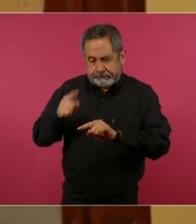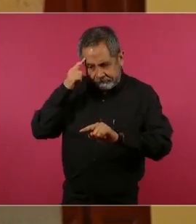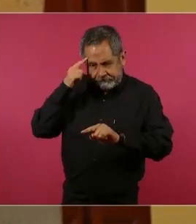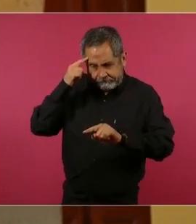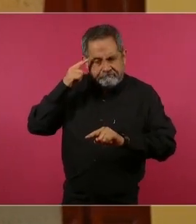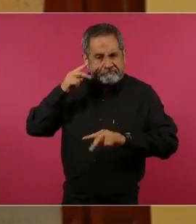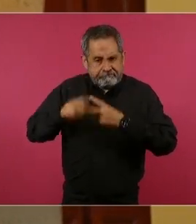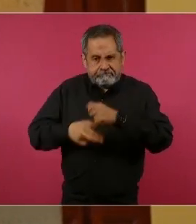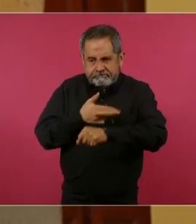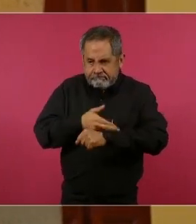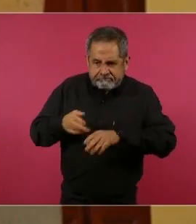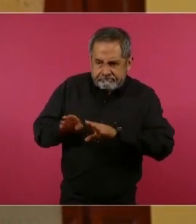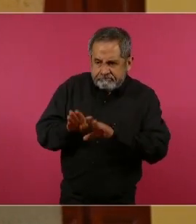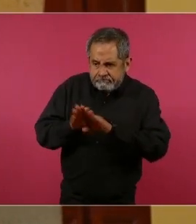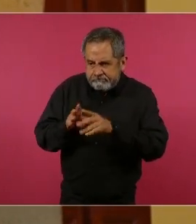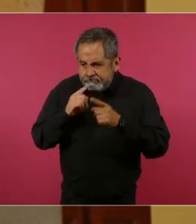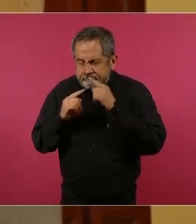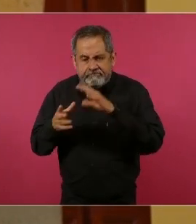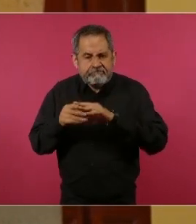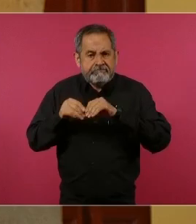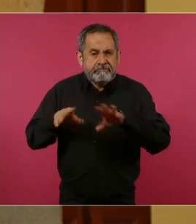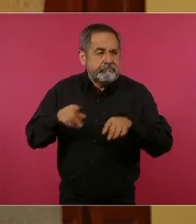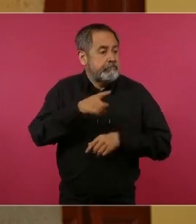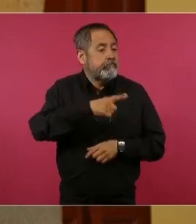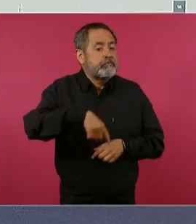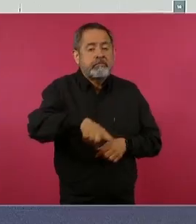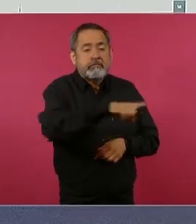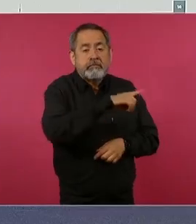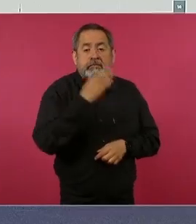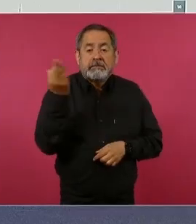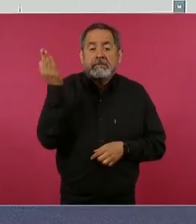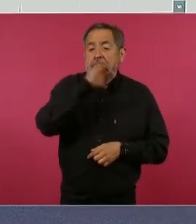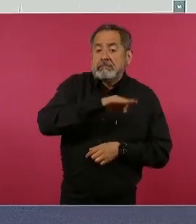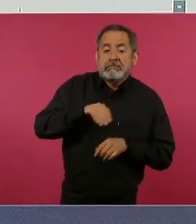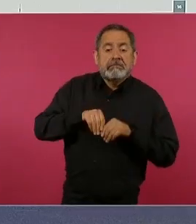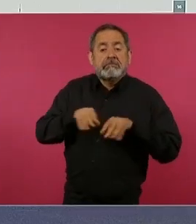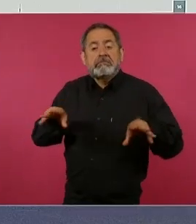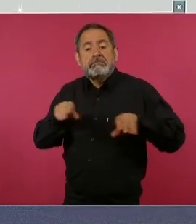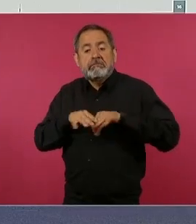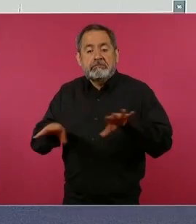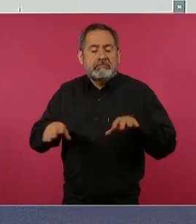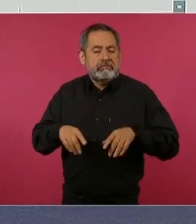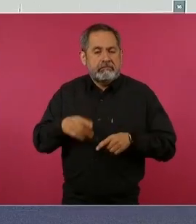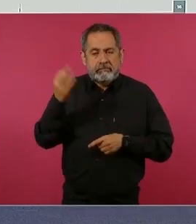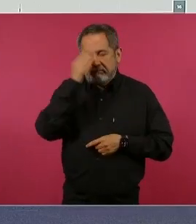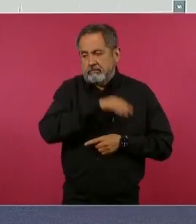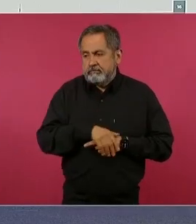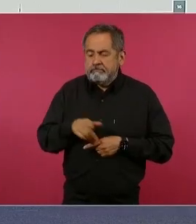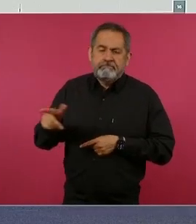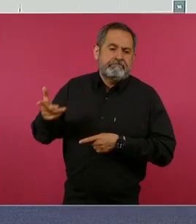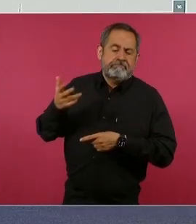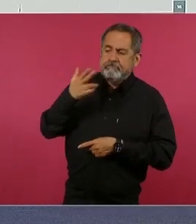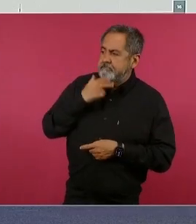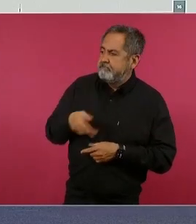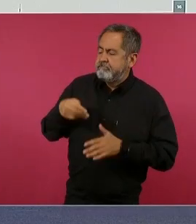campaña en donde se difundió la idea falsa con tres principales premisas: que tenemos un sistema